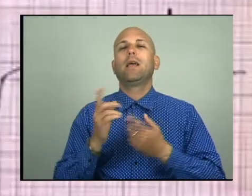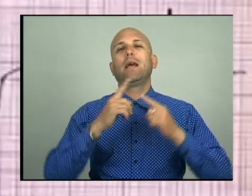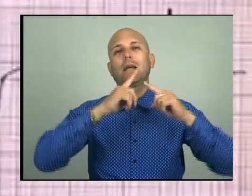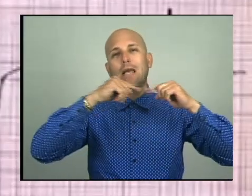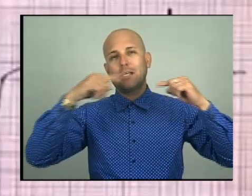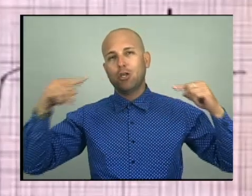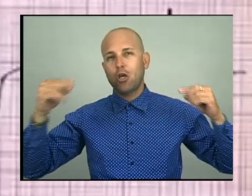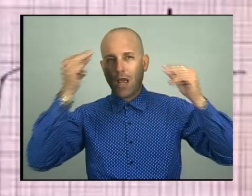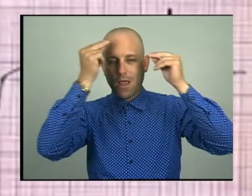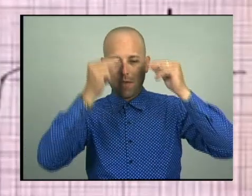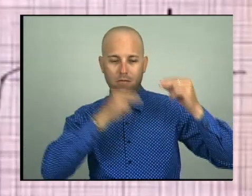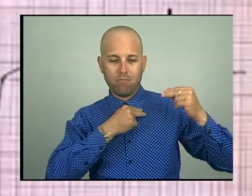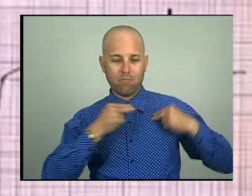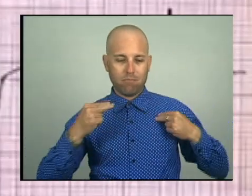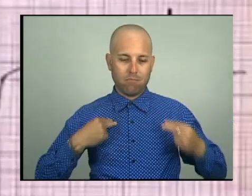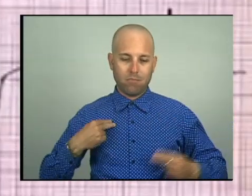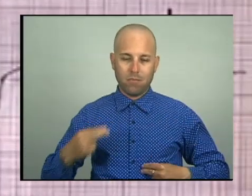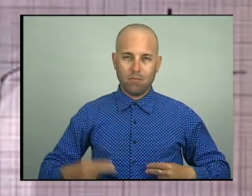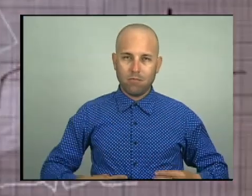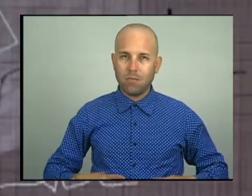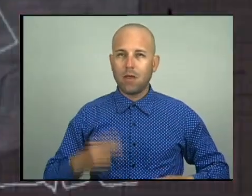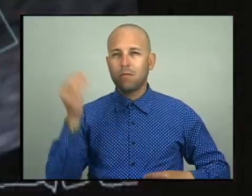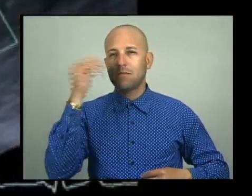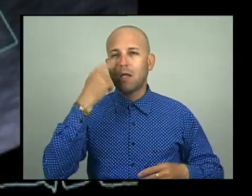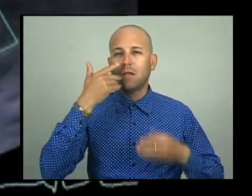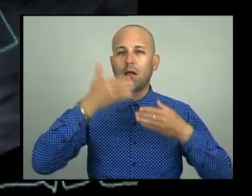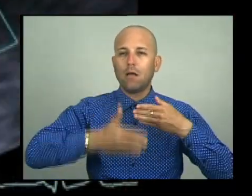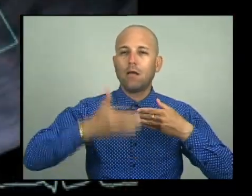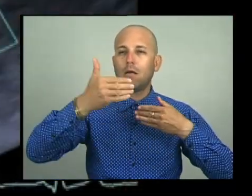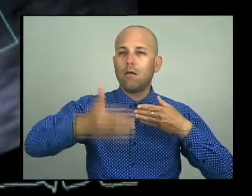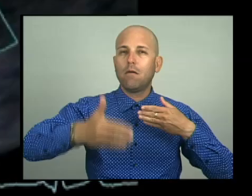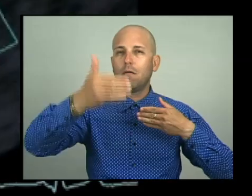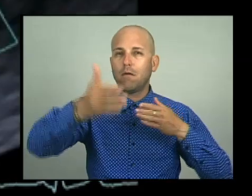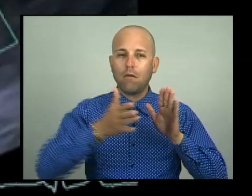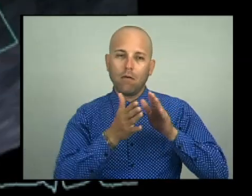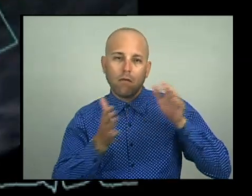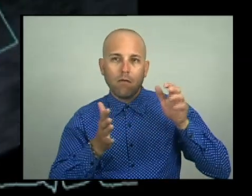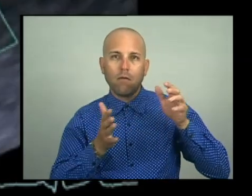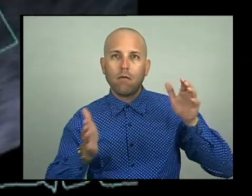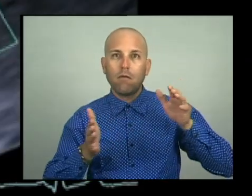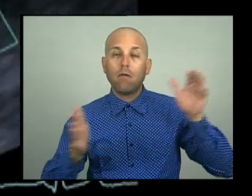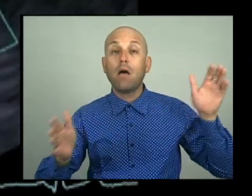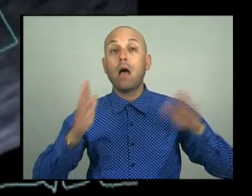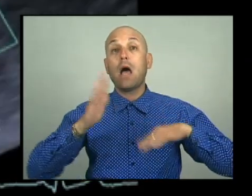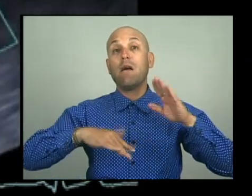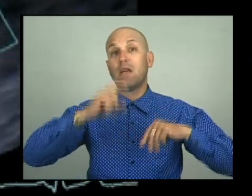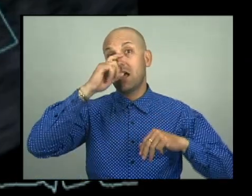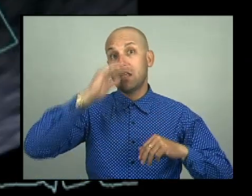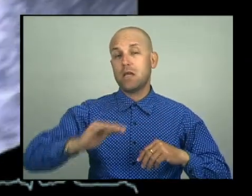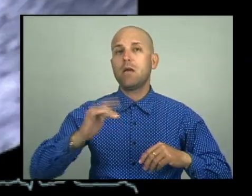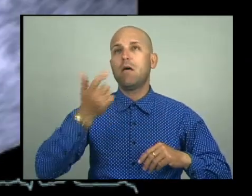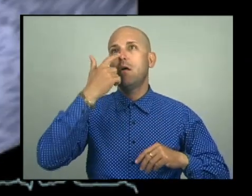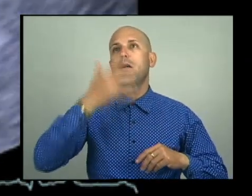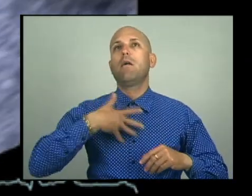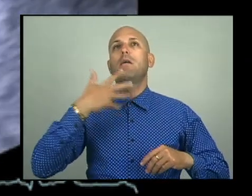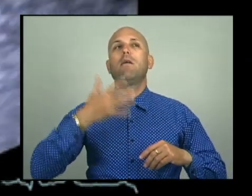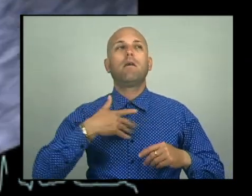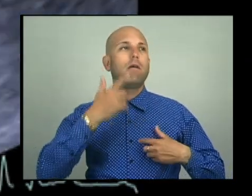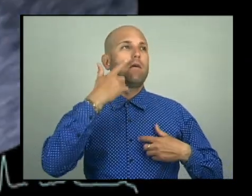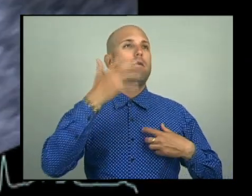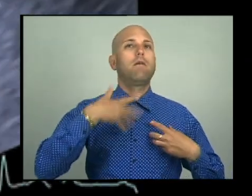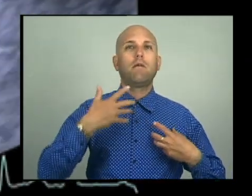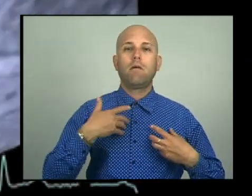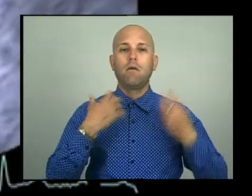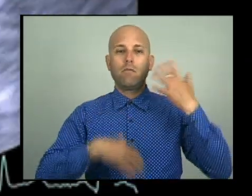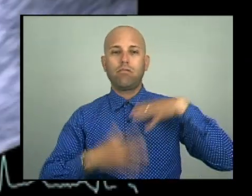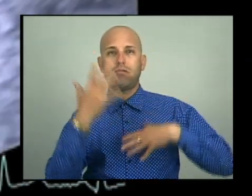seguir la salud del niño a lo largo del tiempo. Cuando el bebé tiene niveles bajos de oxígeno en la sangre, esto puede ser un signo